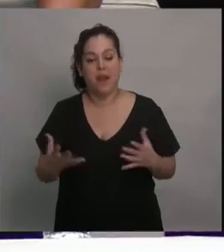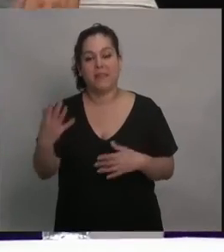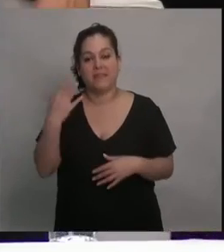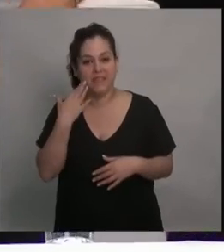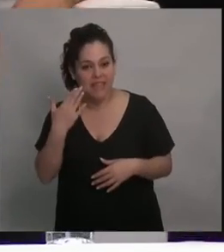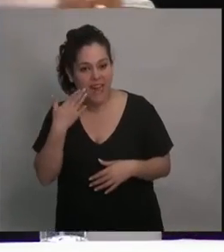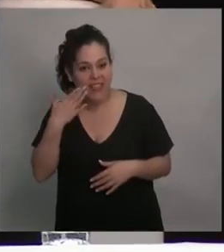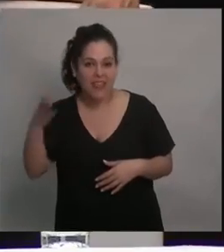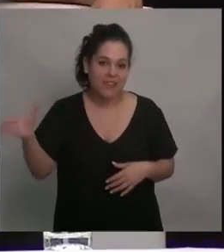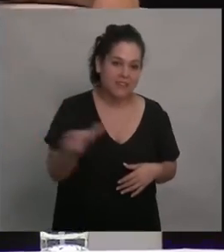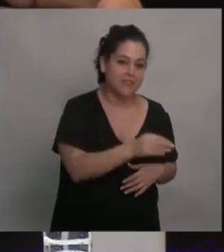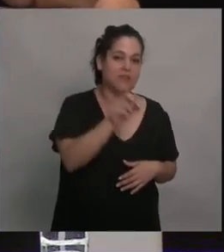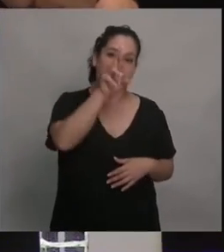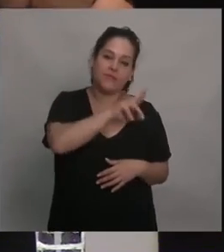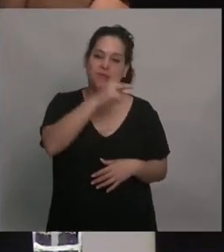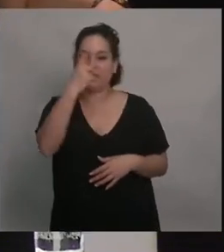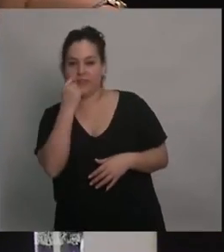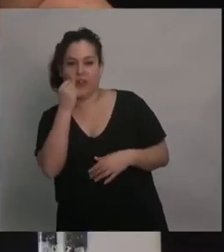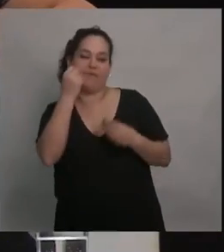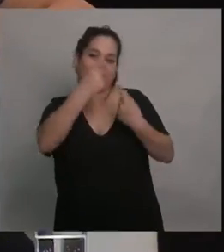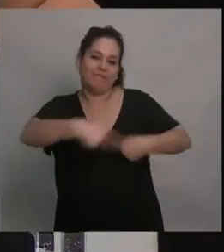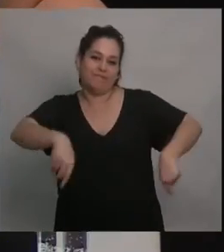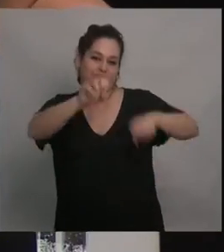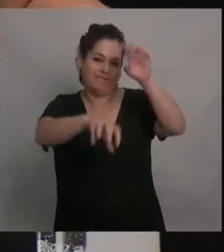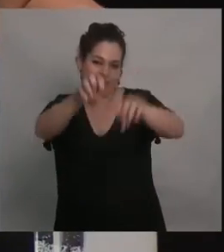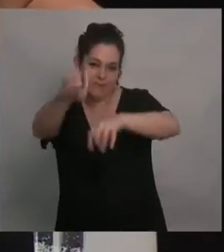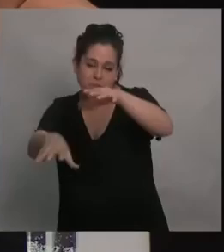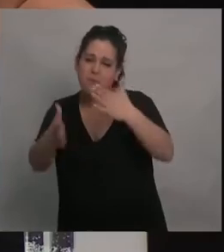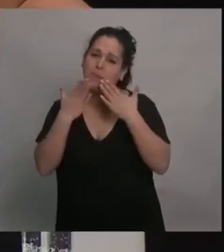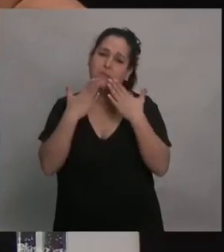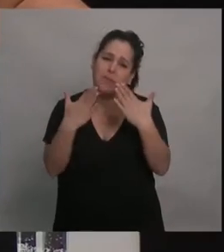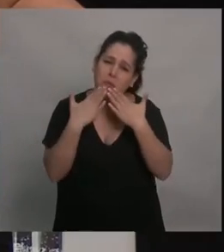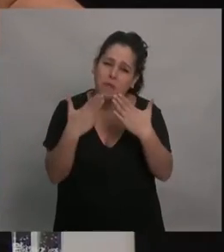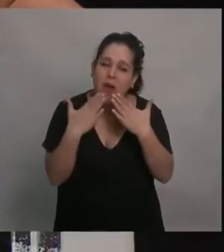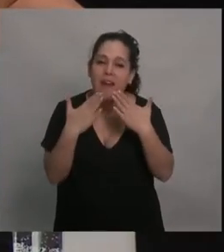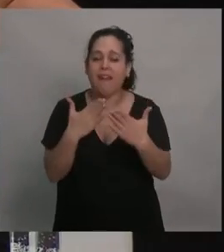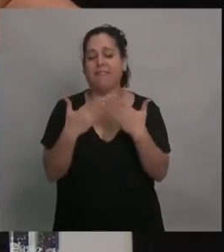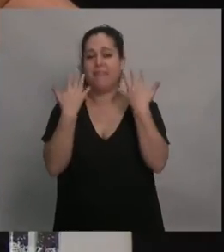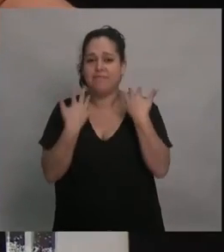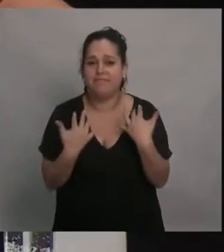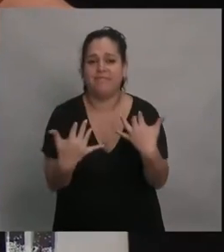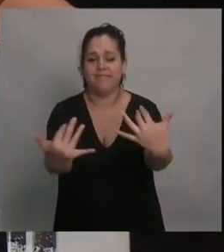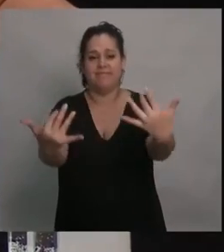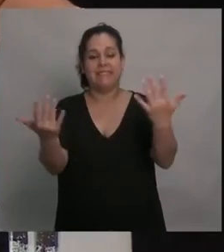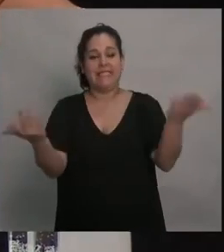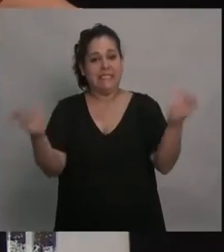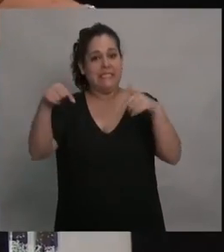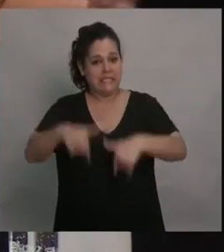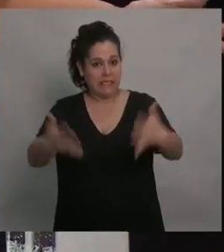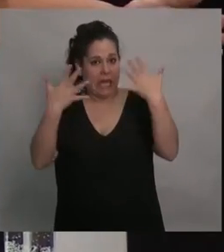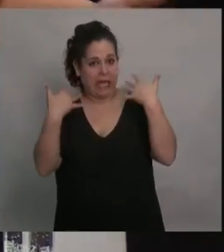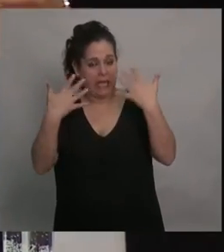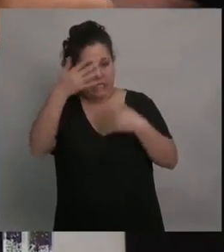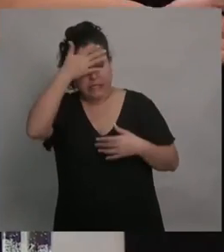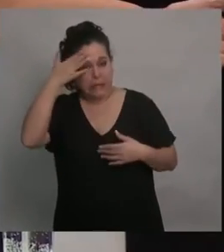Muy buenas tardes a todas y a todos los presentes. Y gracias, muchas gracias por estar aquí, a pesar del calor y,